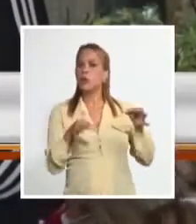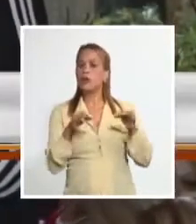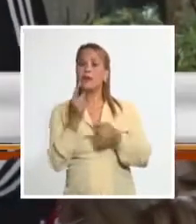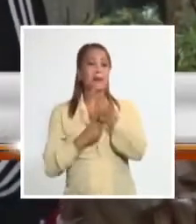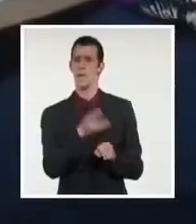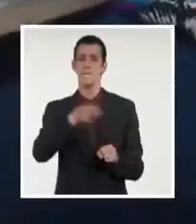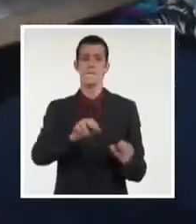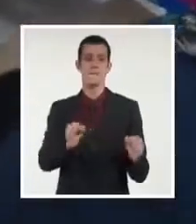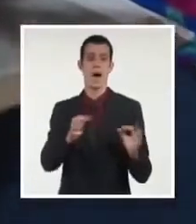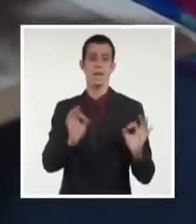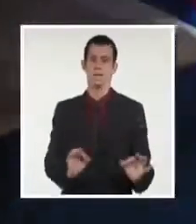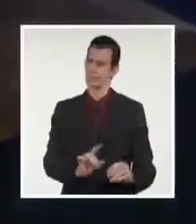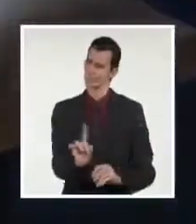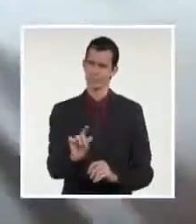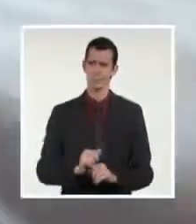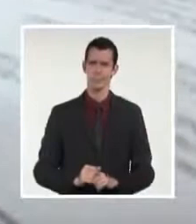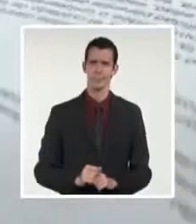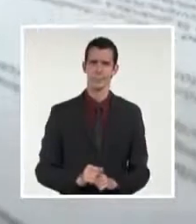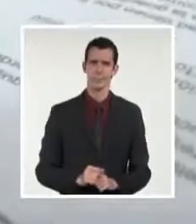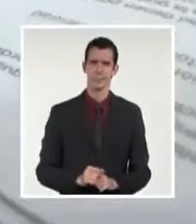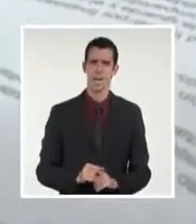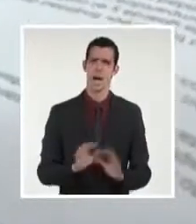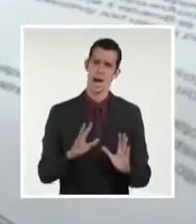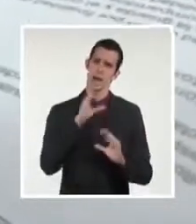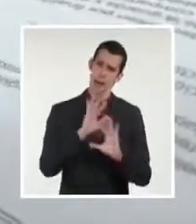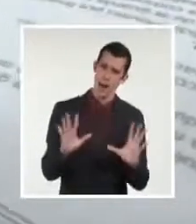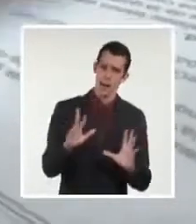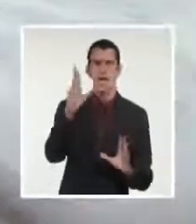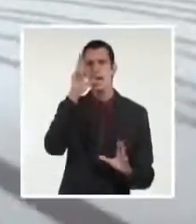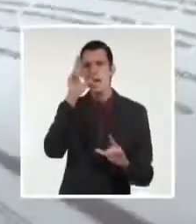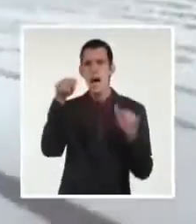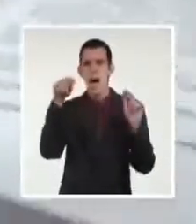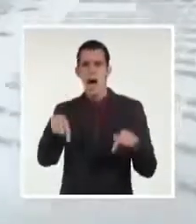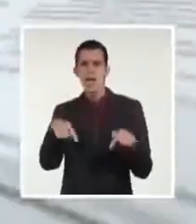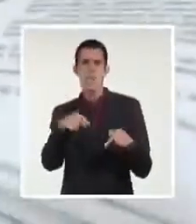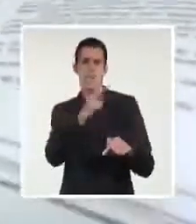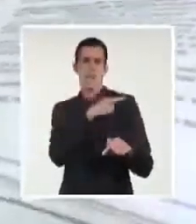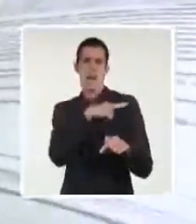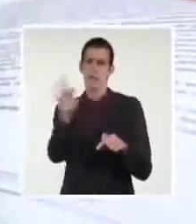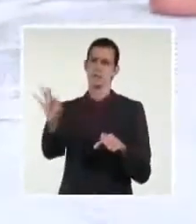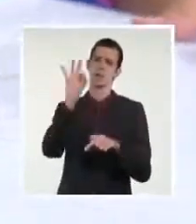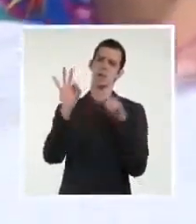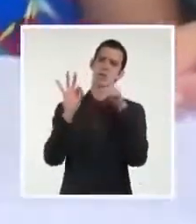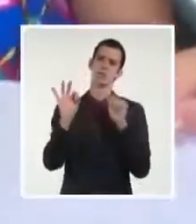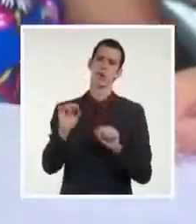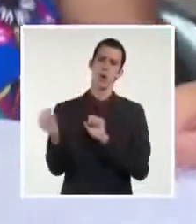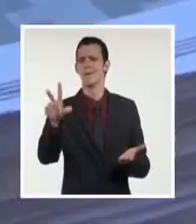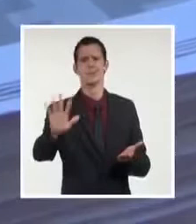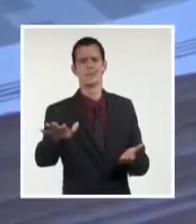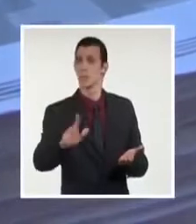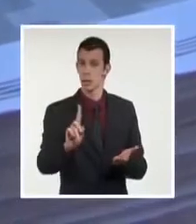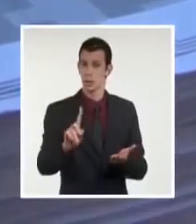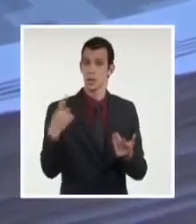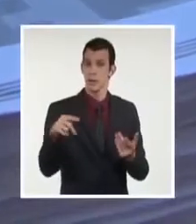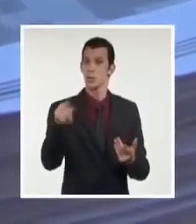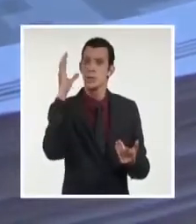a referéndum. El texto representa un avance legislativo en temas muy diversos, desde el reconocimiento de la